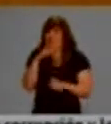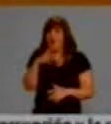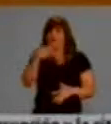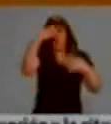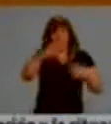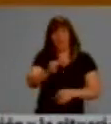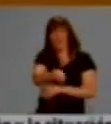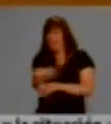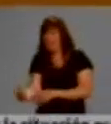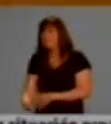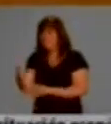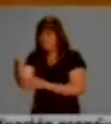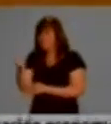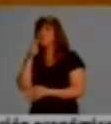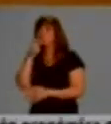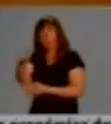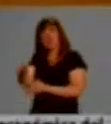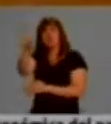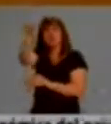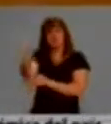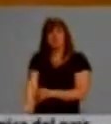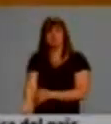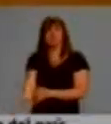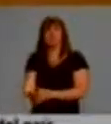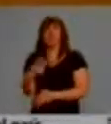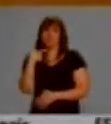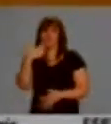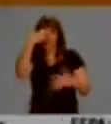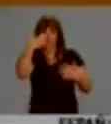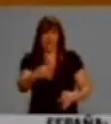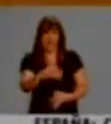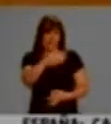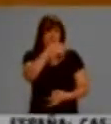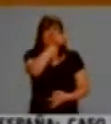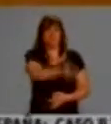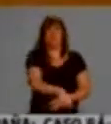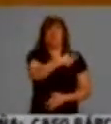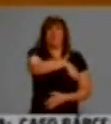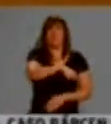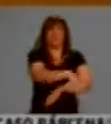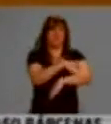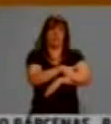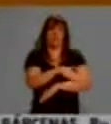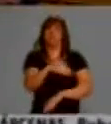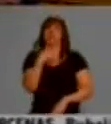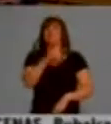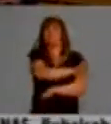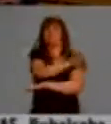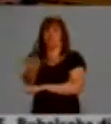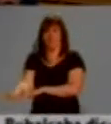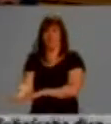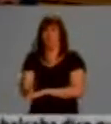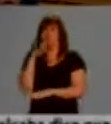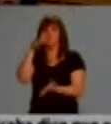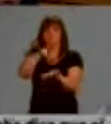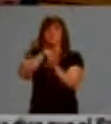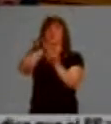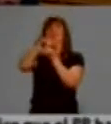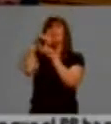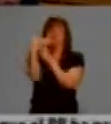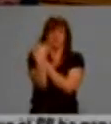credibilidad a esa palabra de ese señor que a la del presidente del Gobierno. Pero esta circunstancia, señor